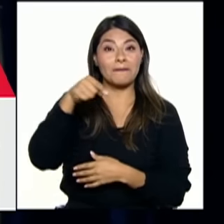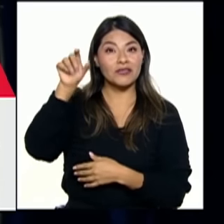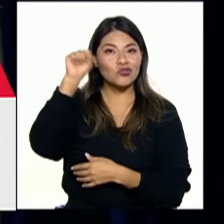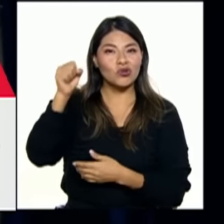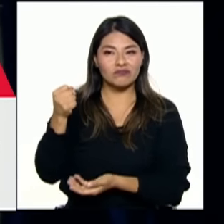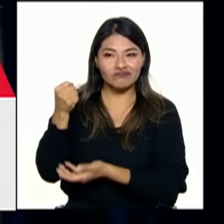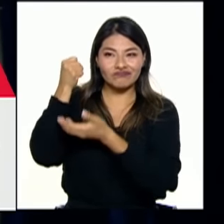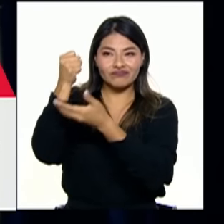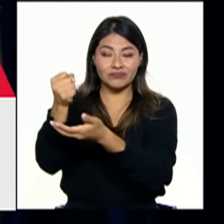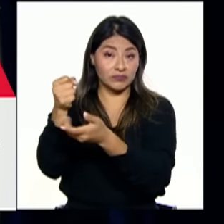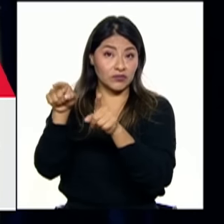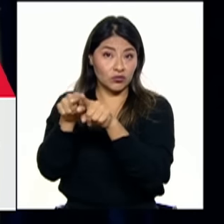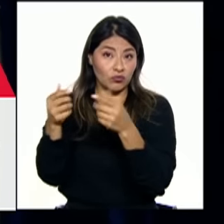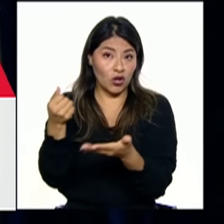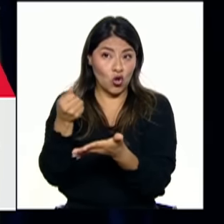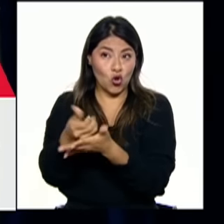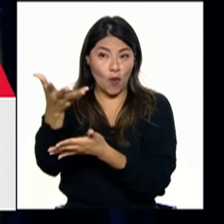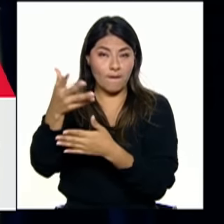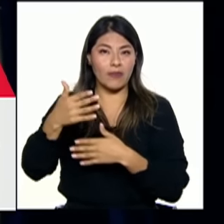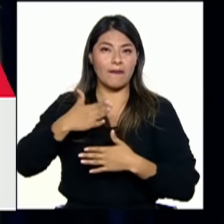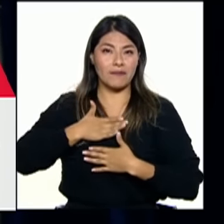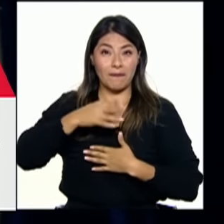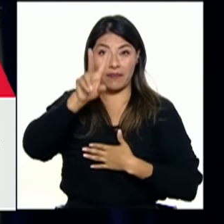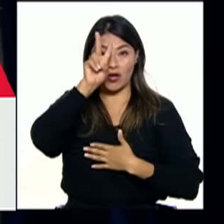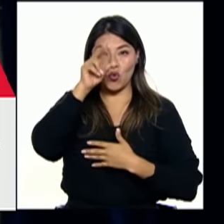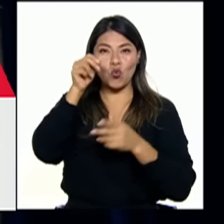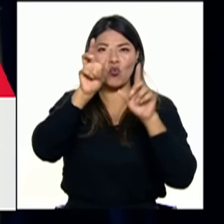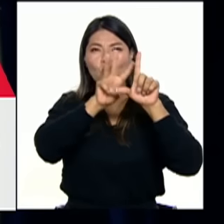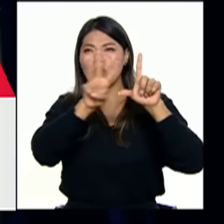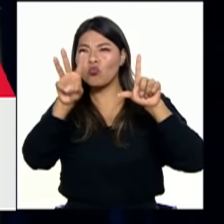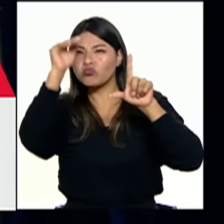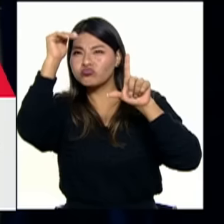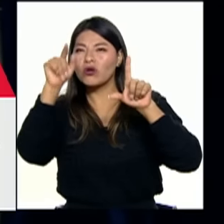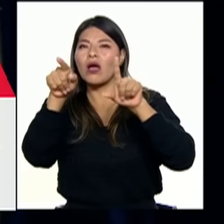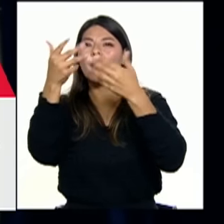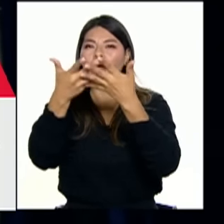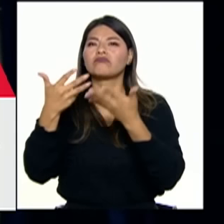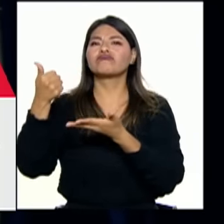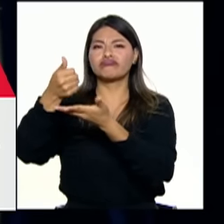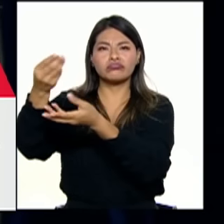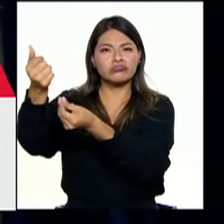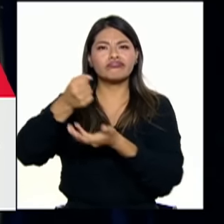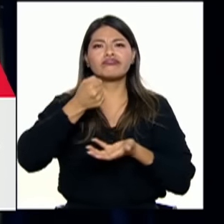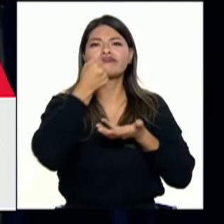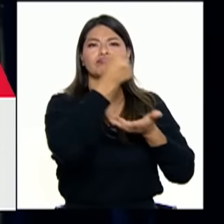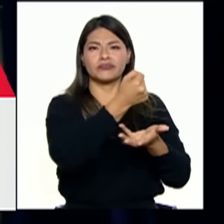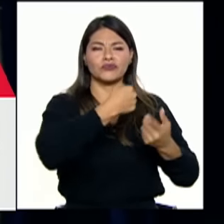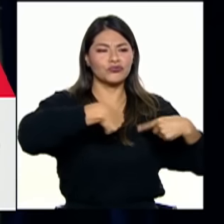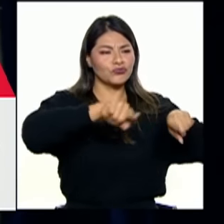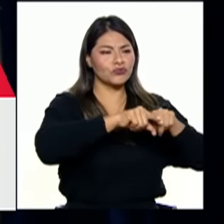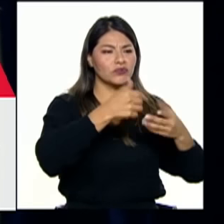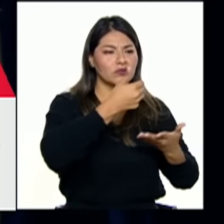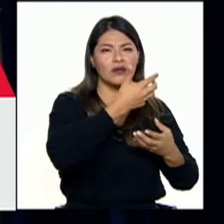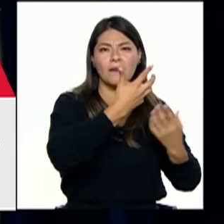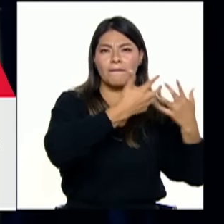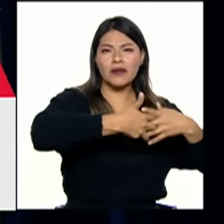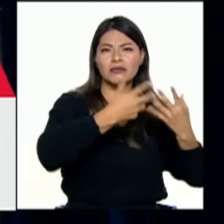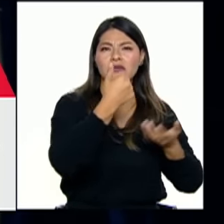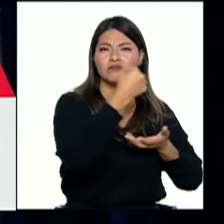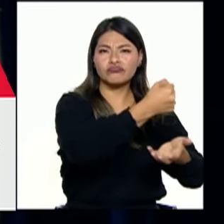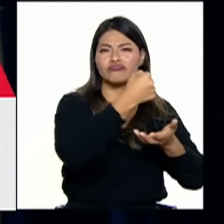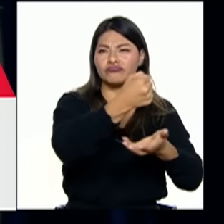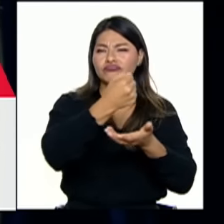programa Compras a Mi Perú para apoyar a las micro y pequeñas empresas de la industria